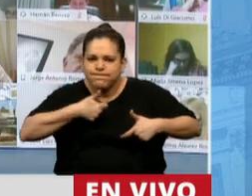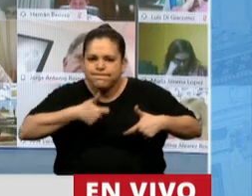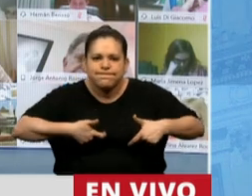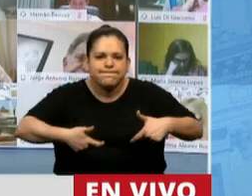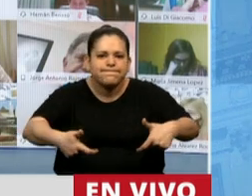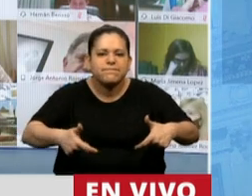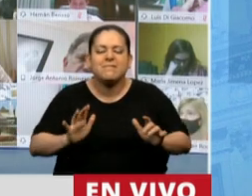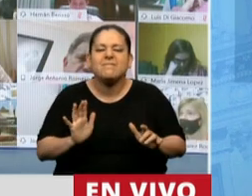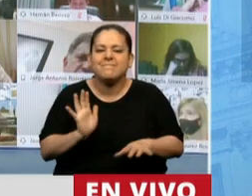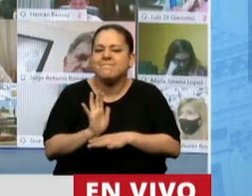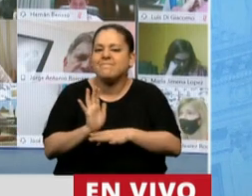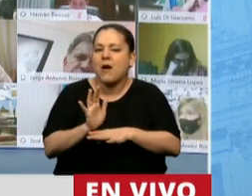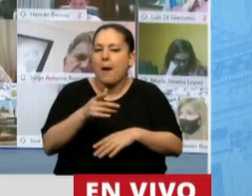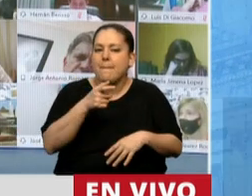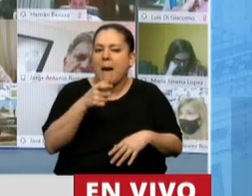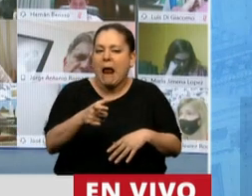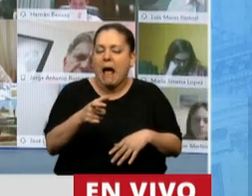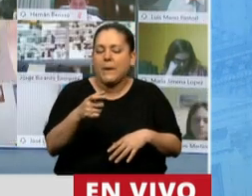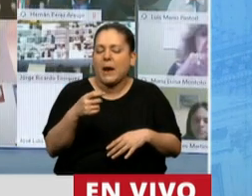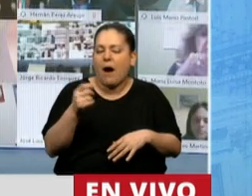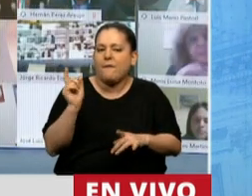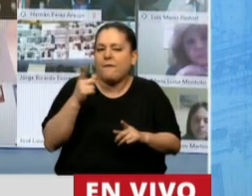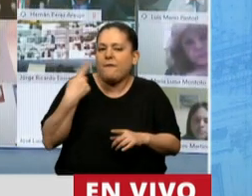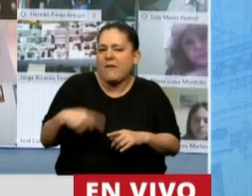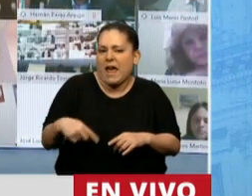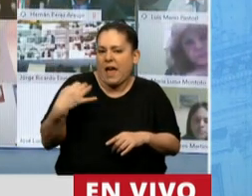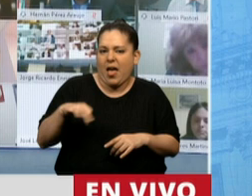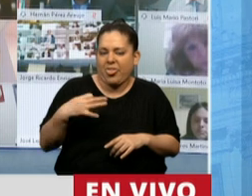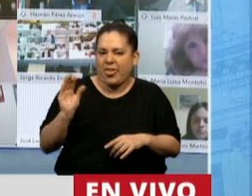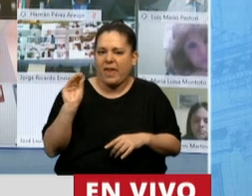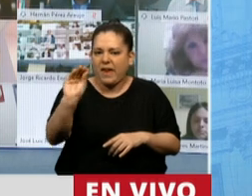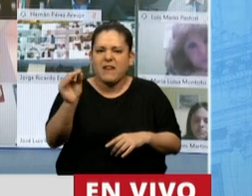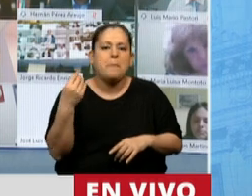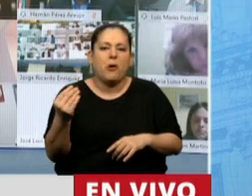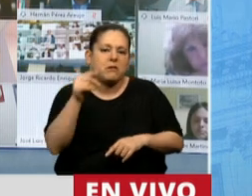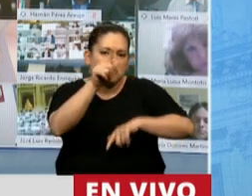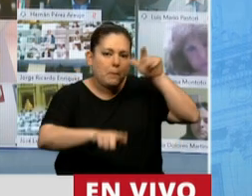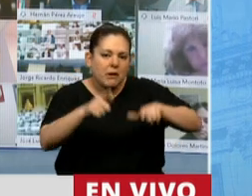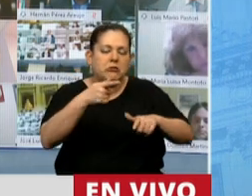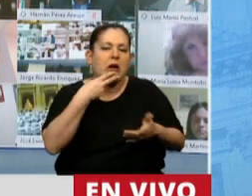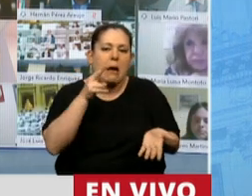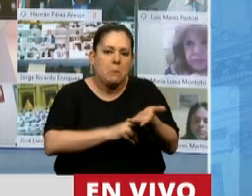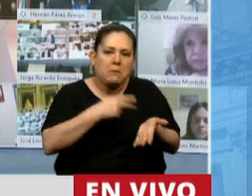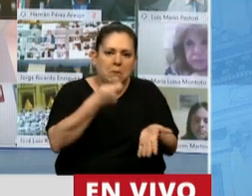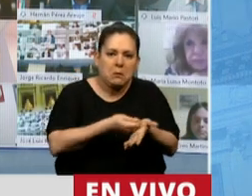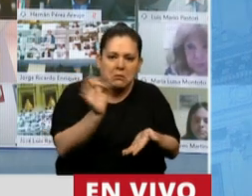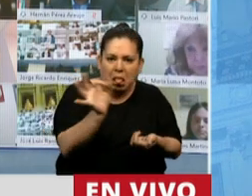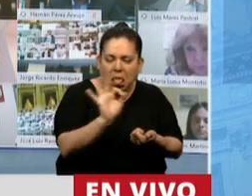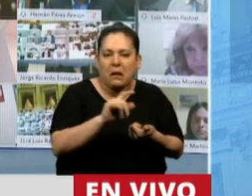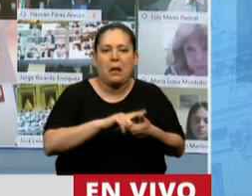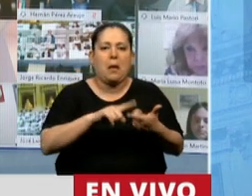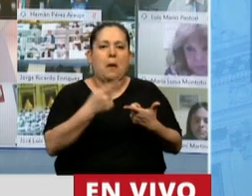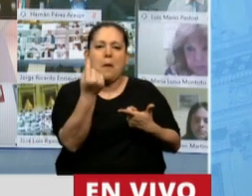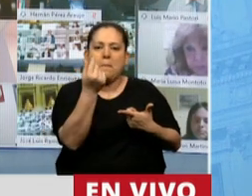que eh evaden que trafican que eh llevan eh sus